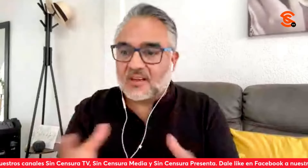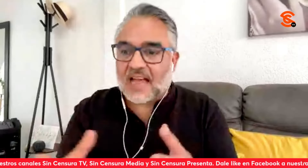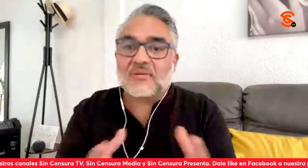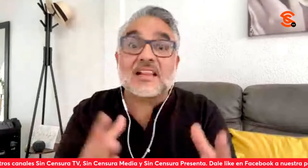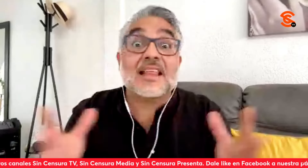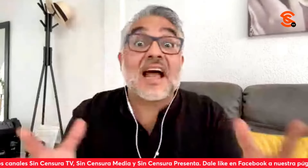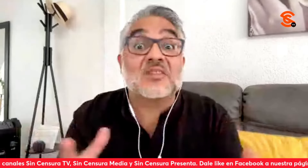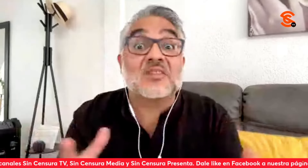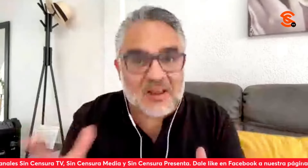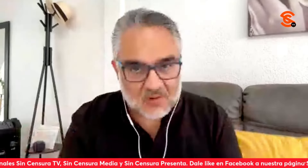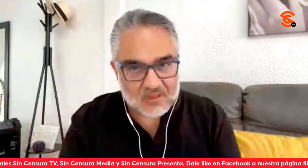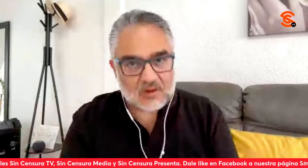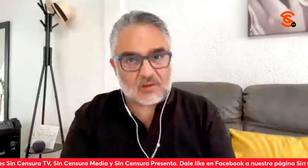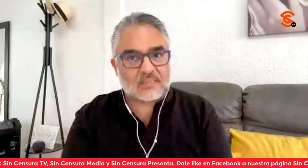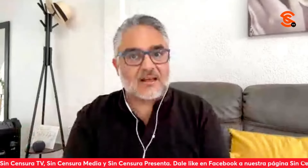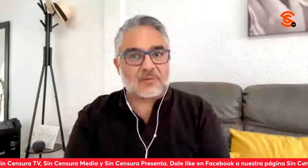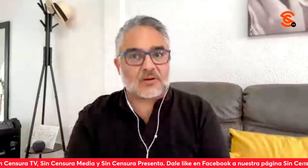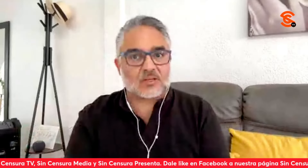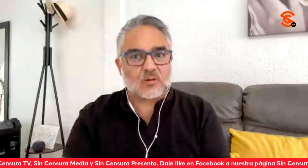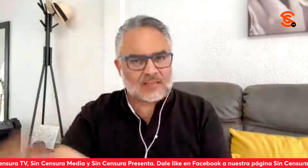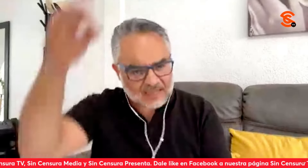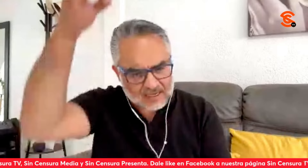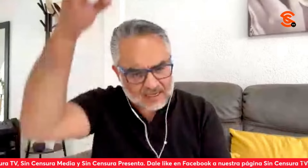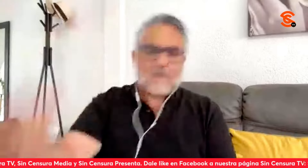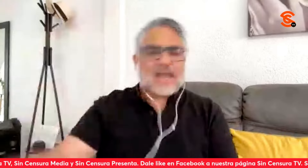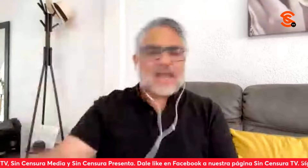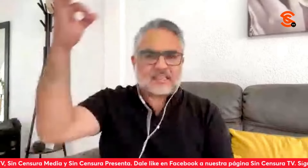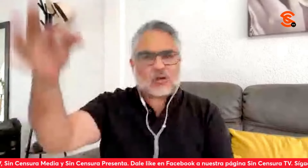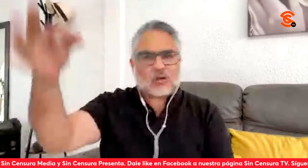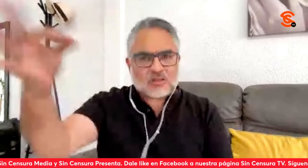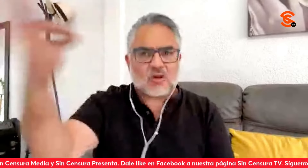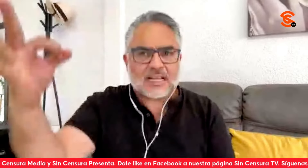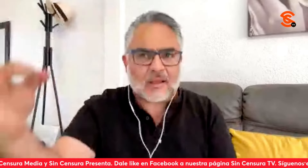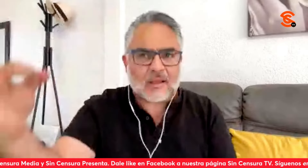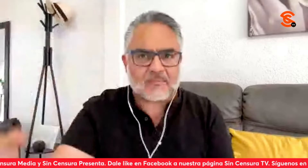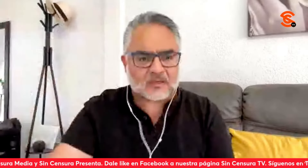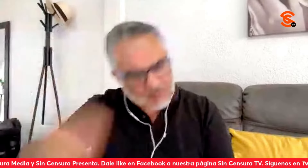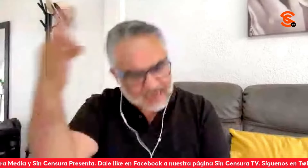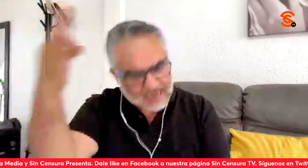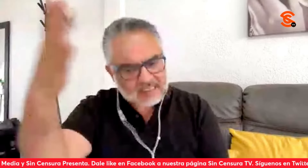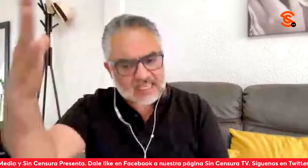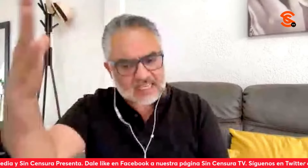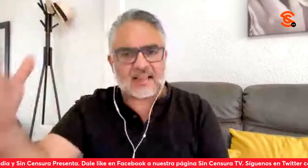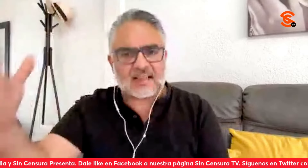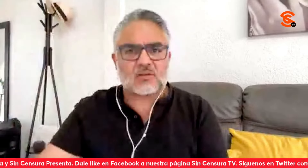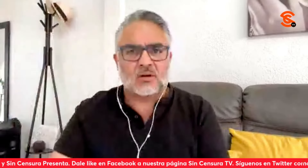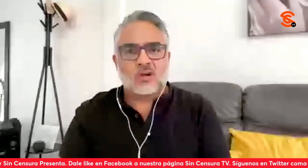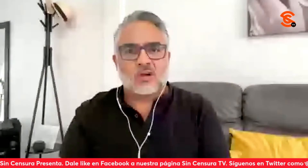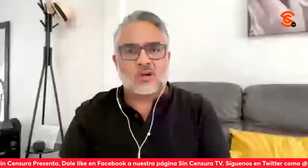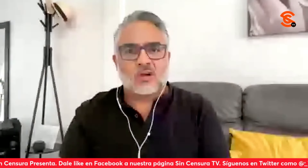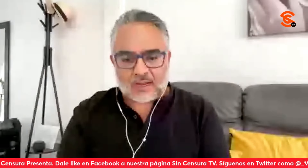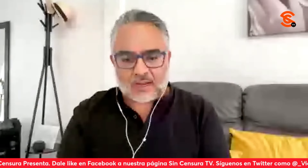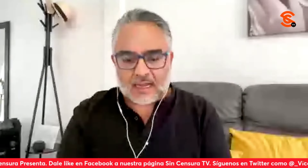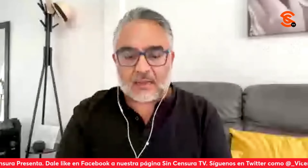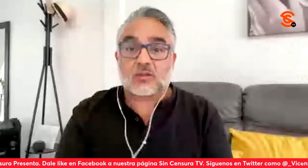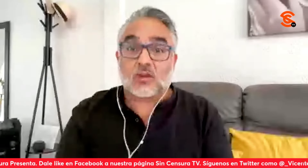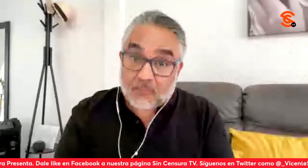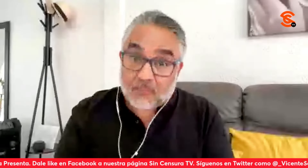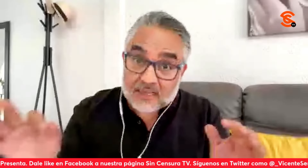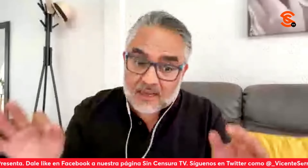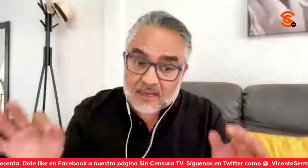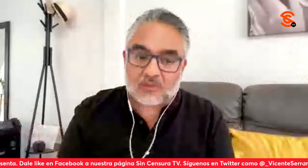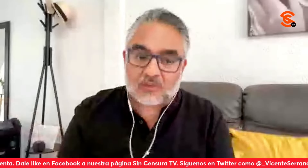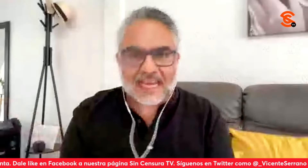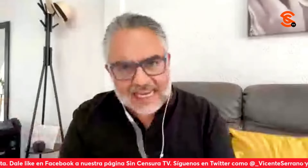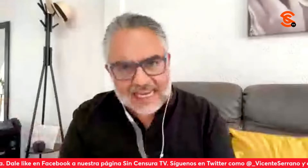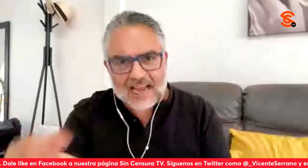anduvo cabildeando en el Poder Judicial, pero resulta que 24 horas a Pemex para que le sigan dando lo que todo